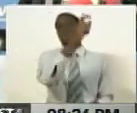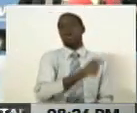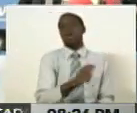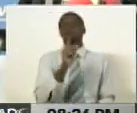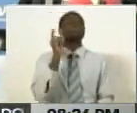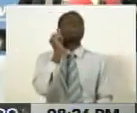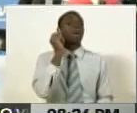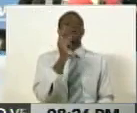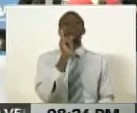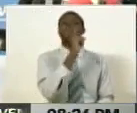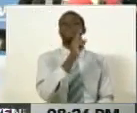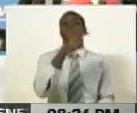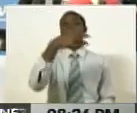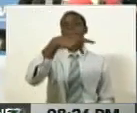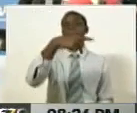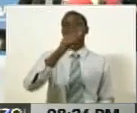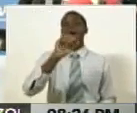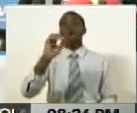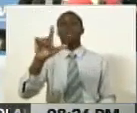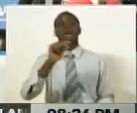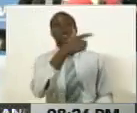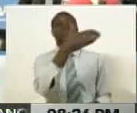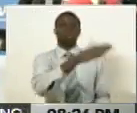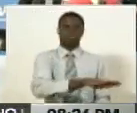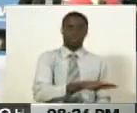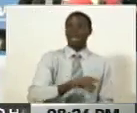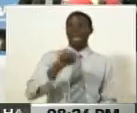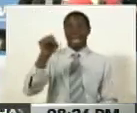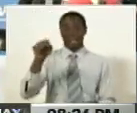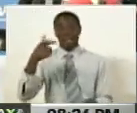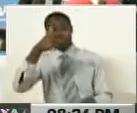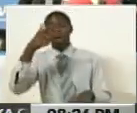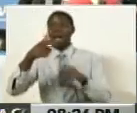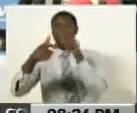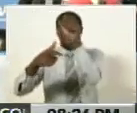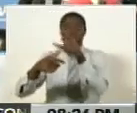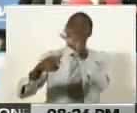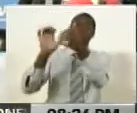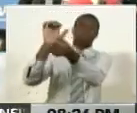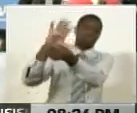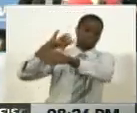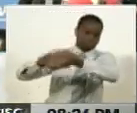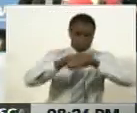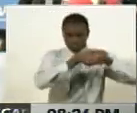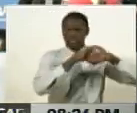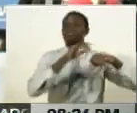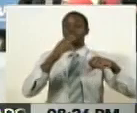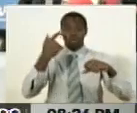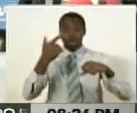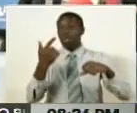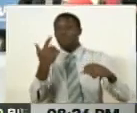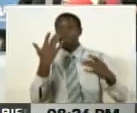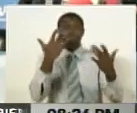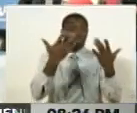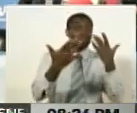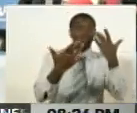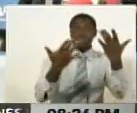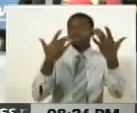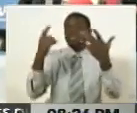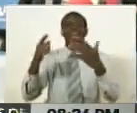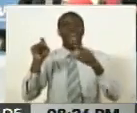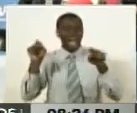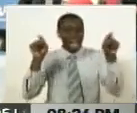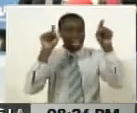Paola, quien finalmente falleció. Se encuentra detenido. Yo solicito ante todos estos hechos y eventos una